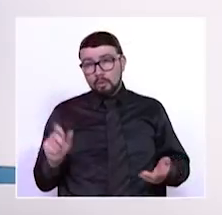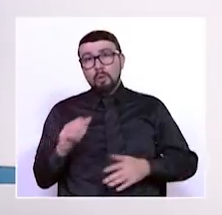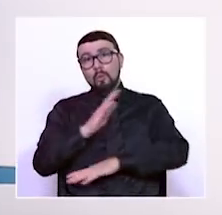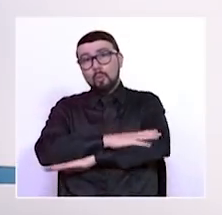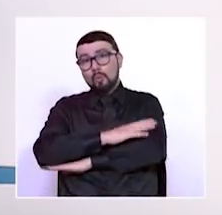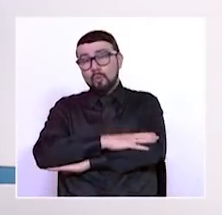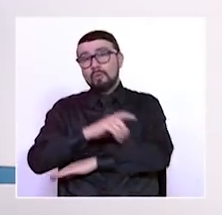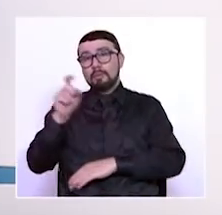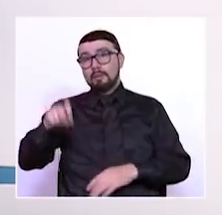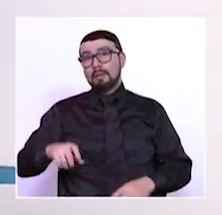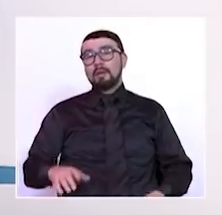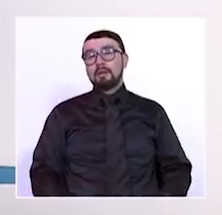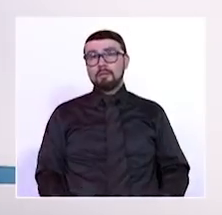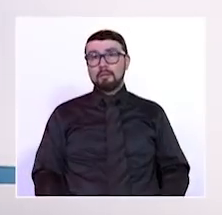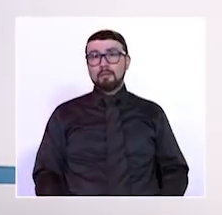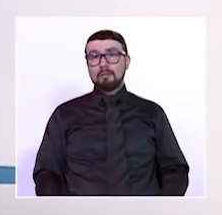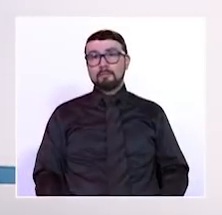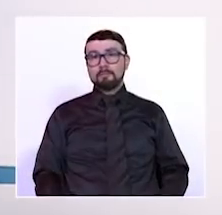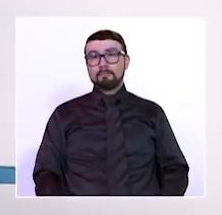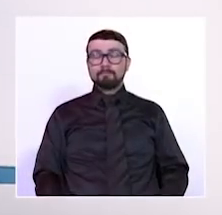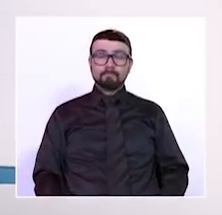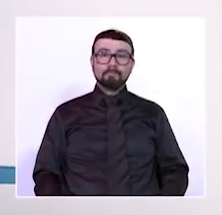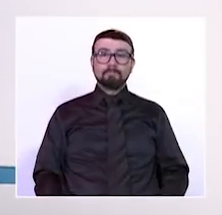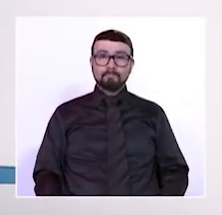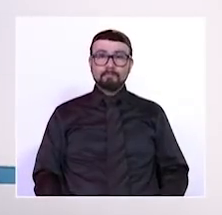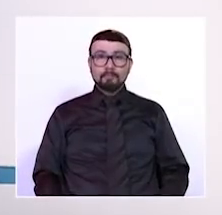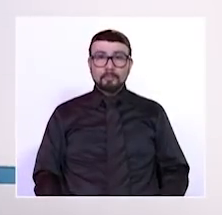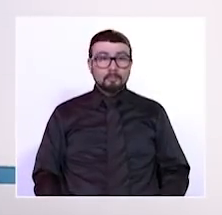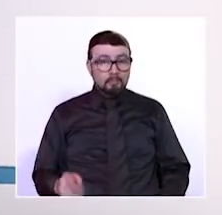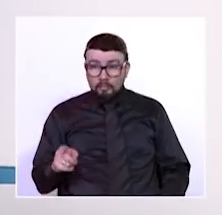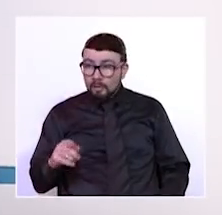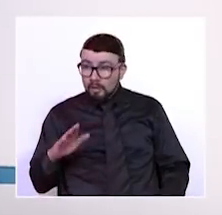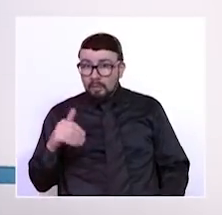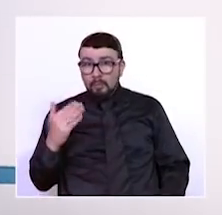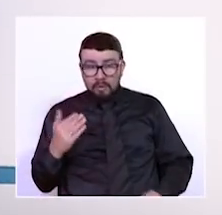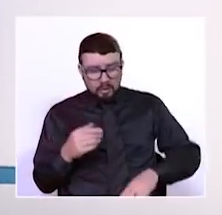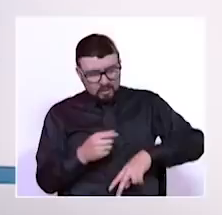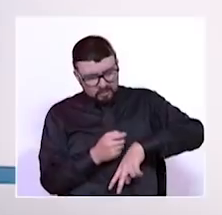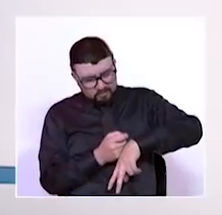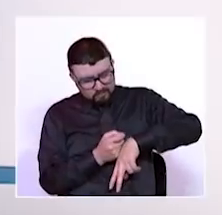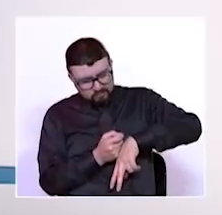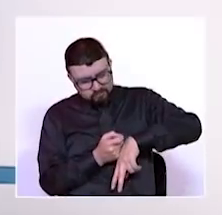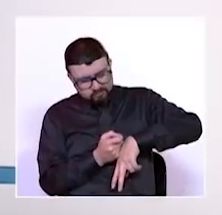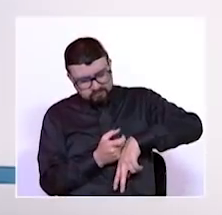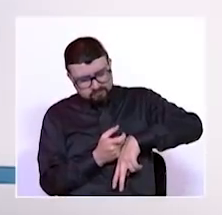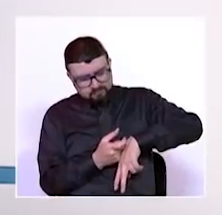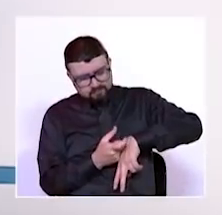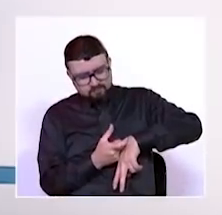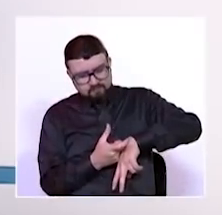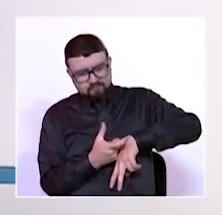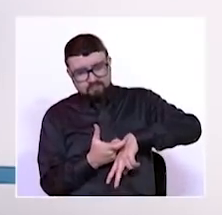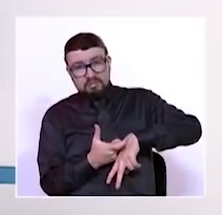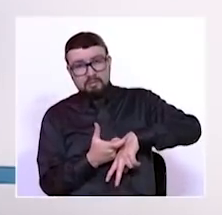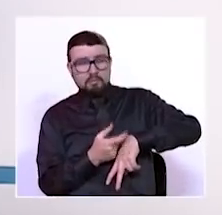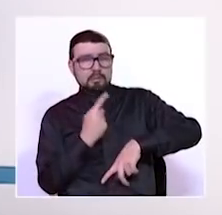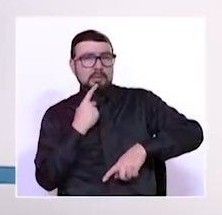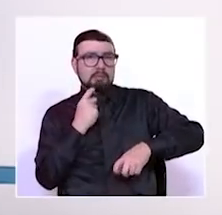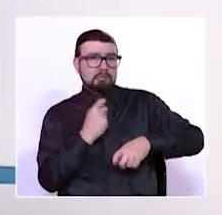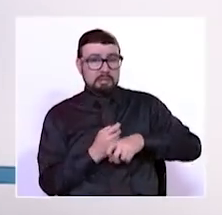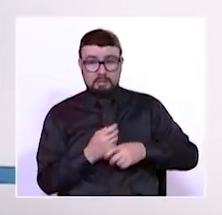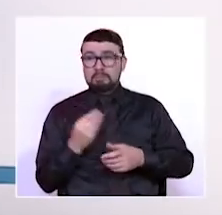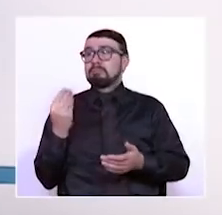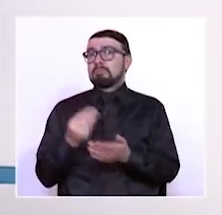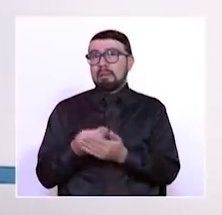tratamiento. Y esto, cuando llega a una úlcera varicosa, el tratamiento va a ser muchísimo más difícil, más